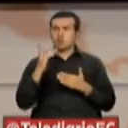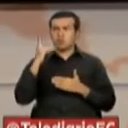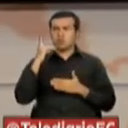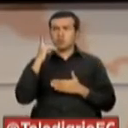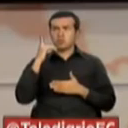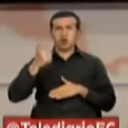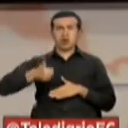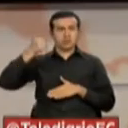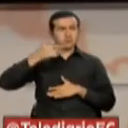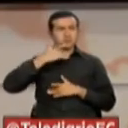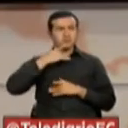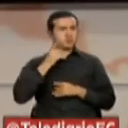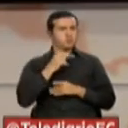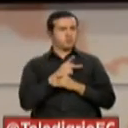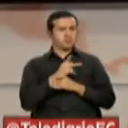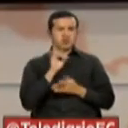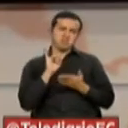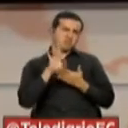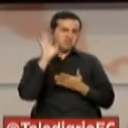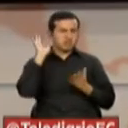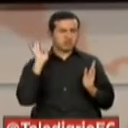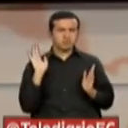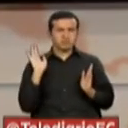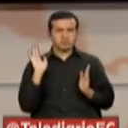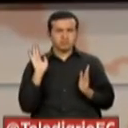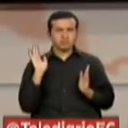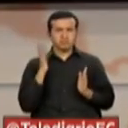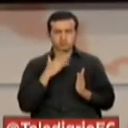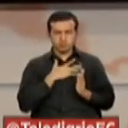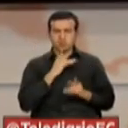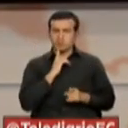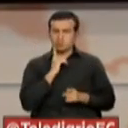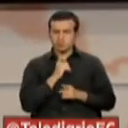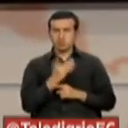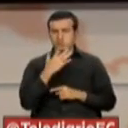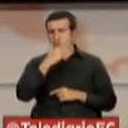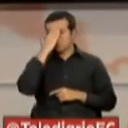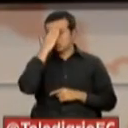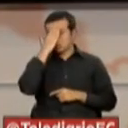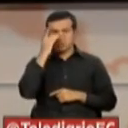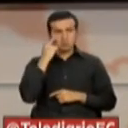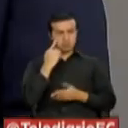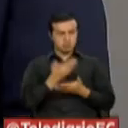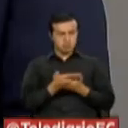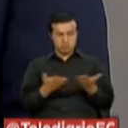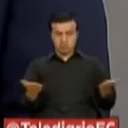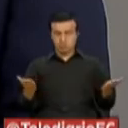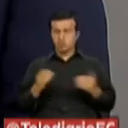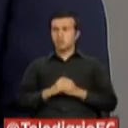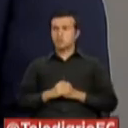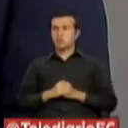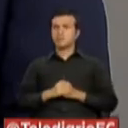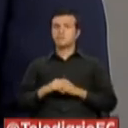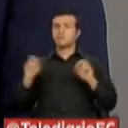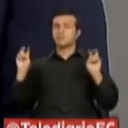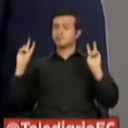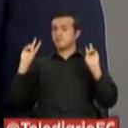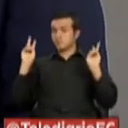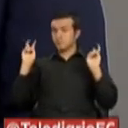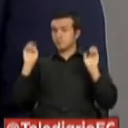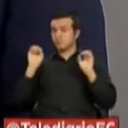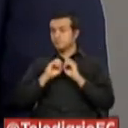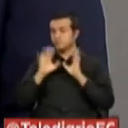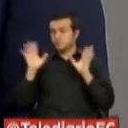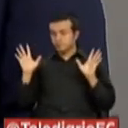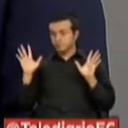le gusta al Consejo de la Judicatura. Por eso le puedo decir que puntualmente me consta. ¿Considera entonces que este es un tema